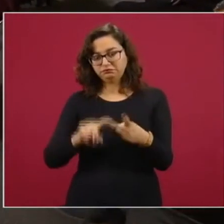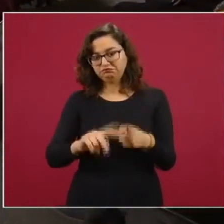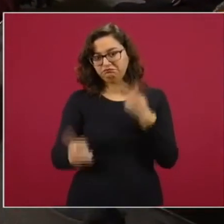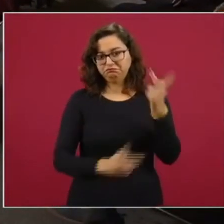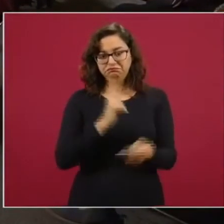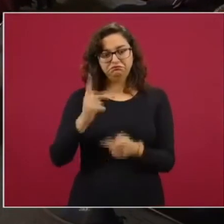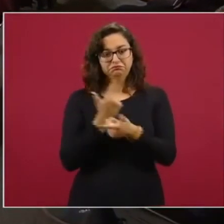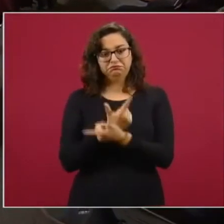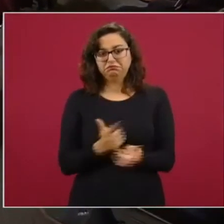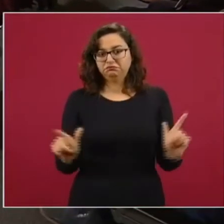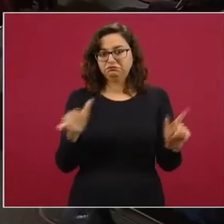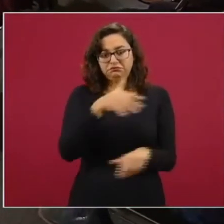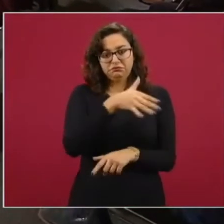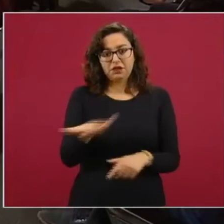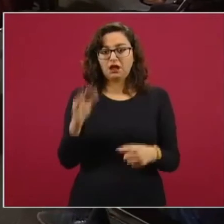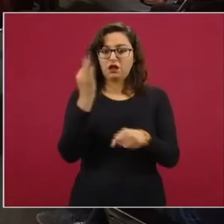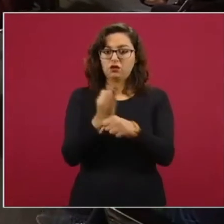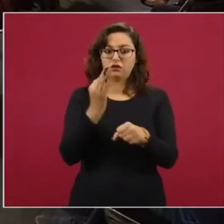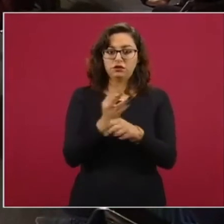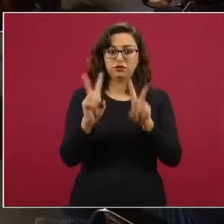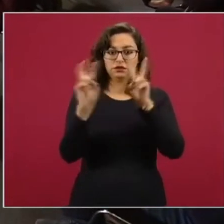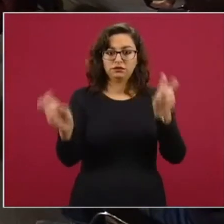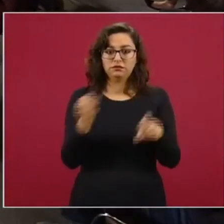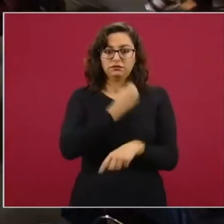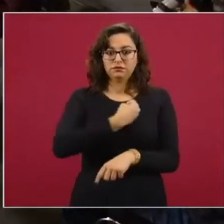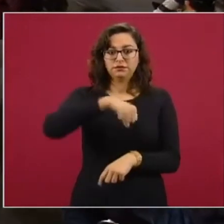parece. Entonces vamos con salud.